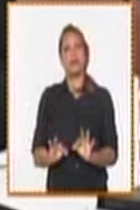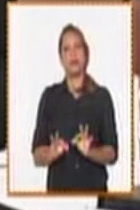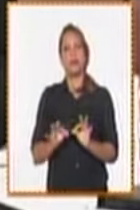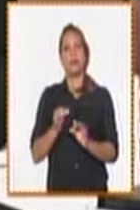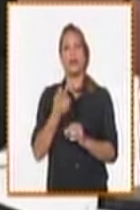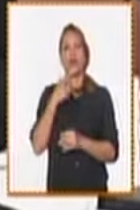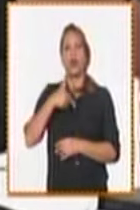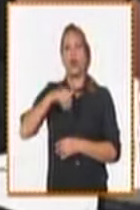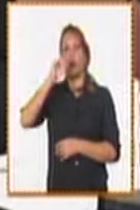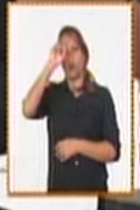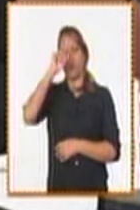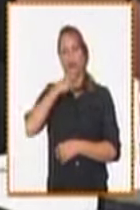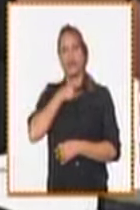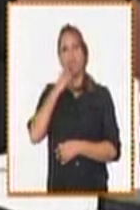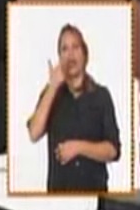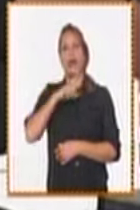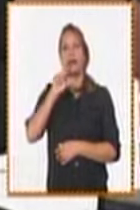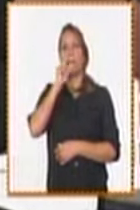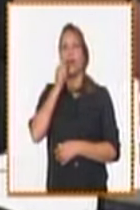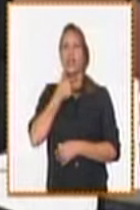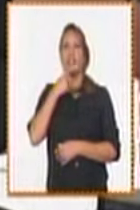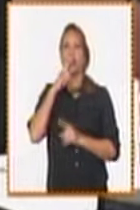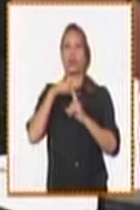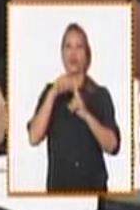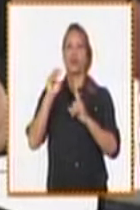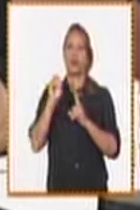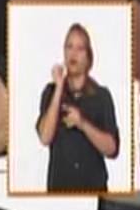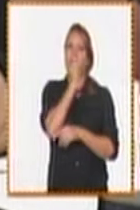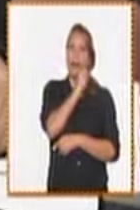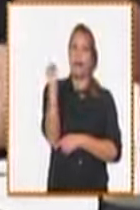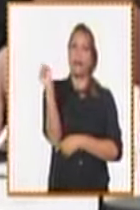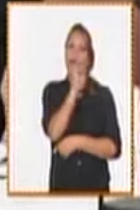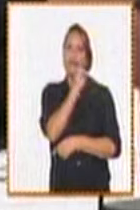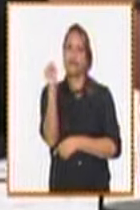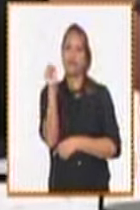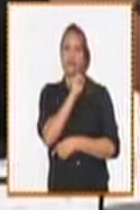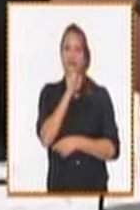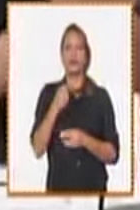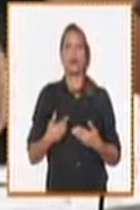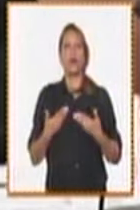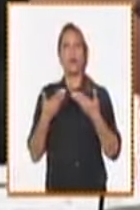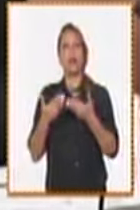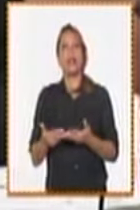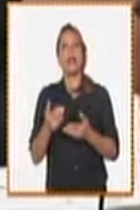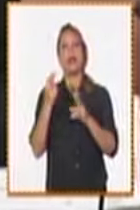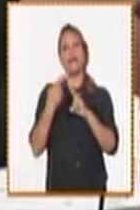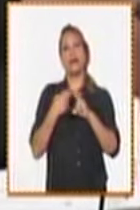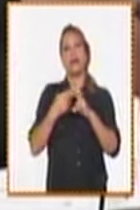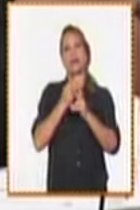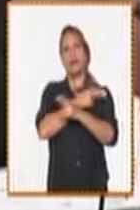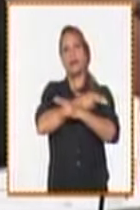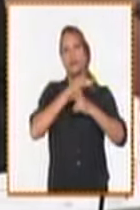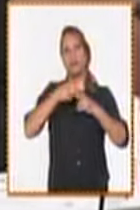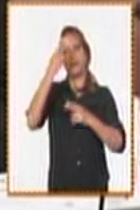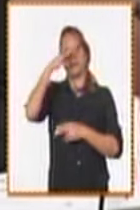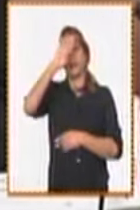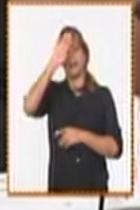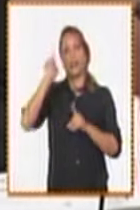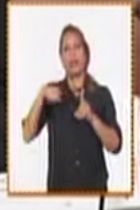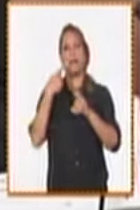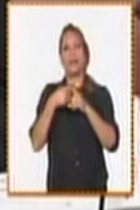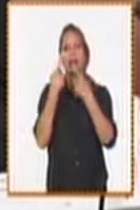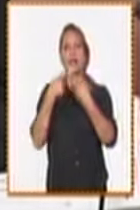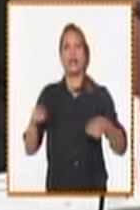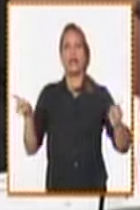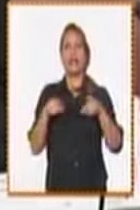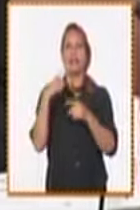Tamayo, el señor, en el final de nuestro homenaje a Bayamo, a la historia de Cuba y al himno nacional, que sigue